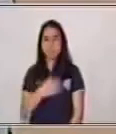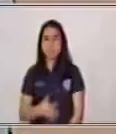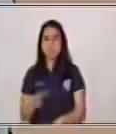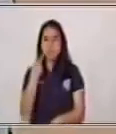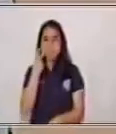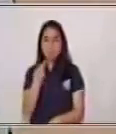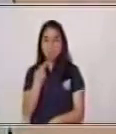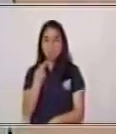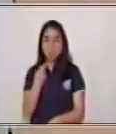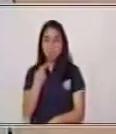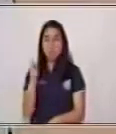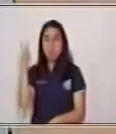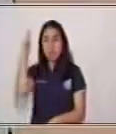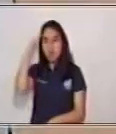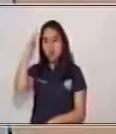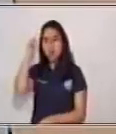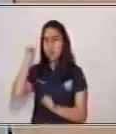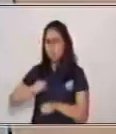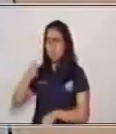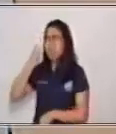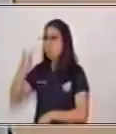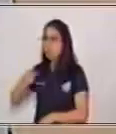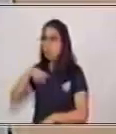Regresemos a nuestro cuadro comparativo.